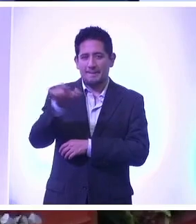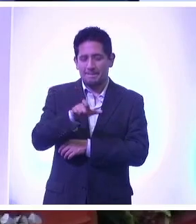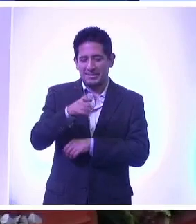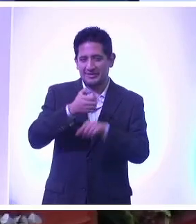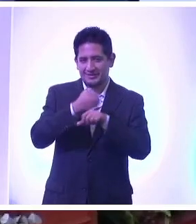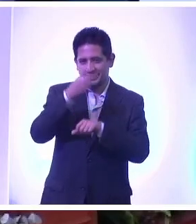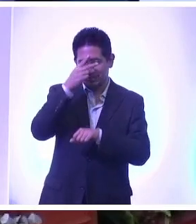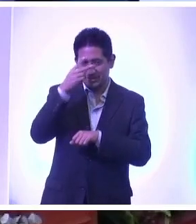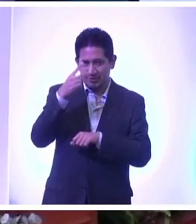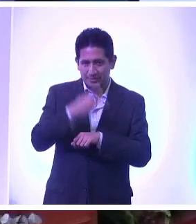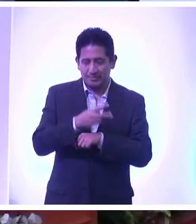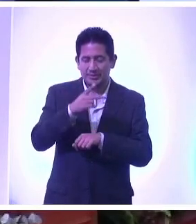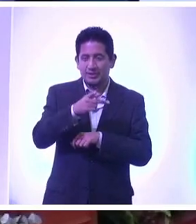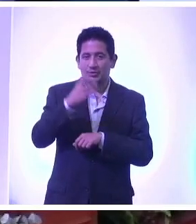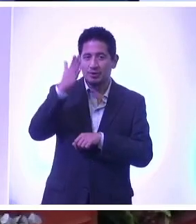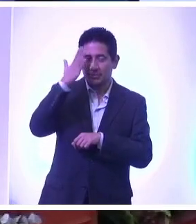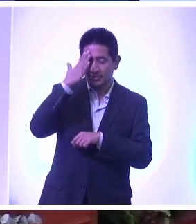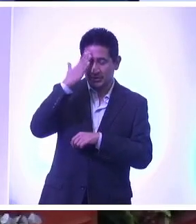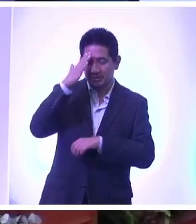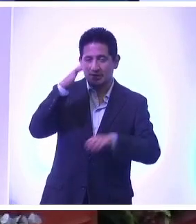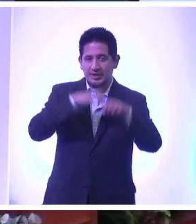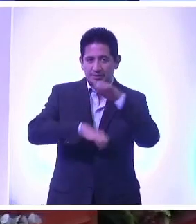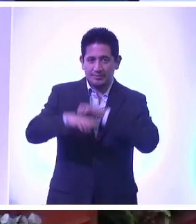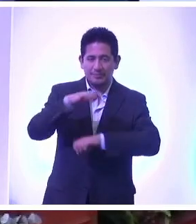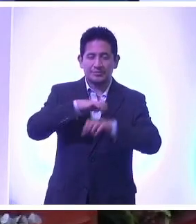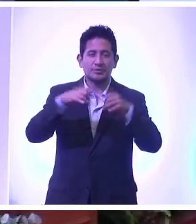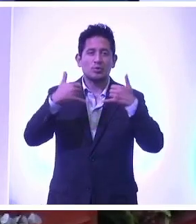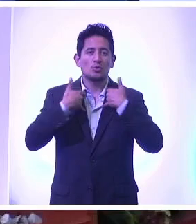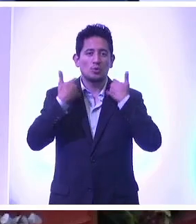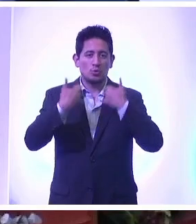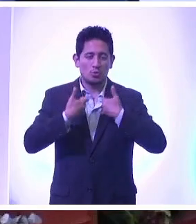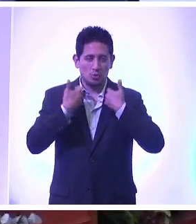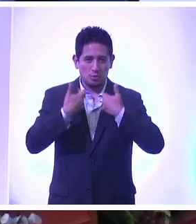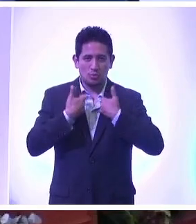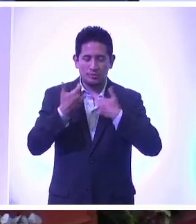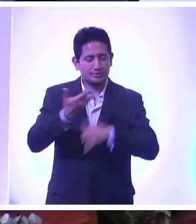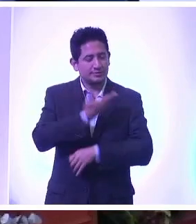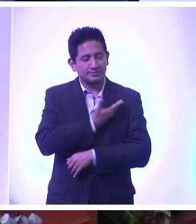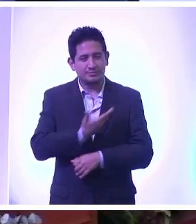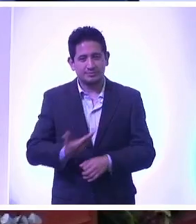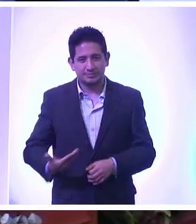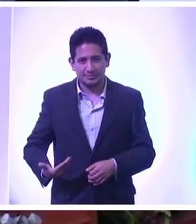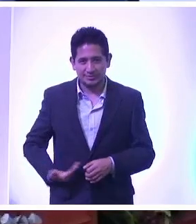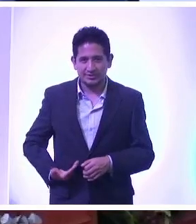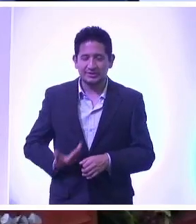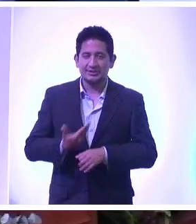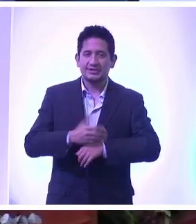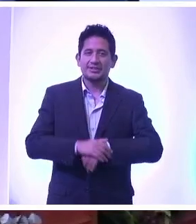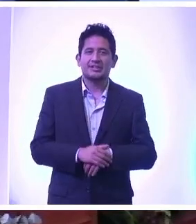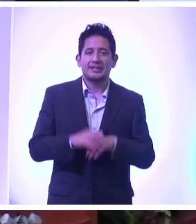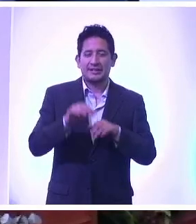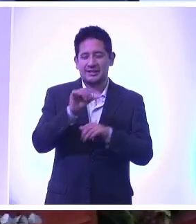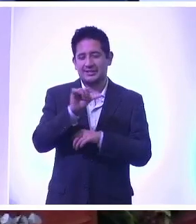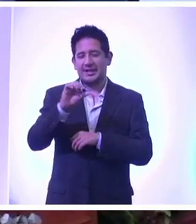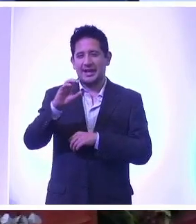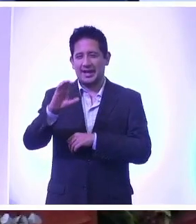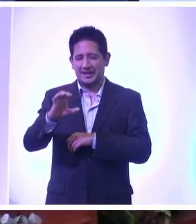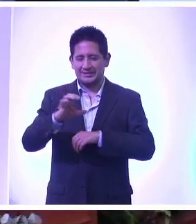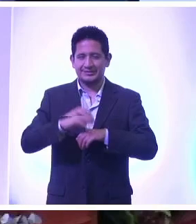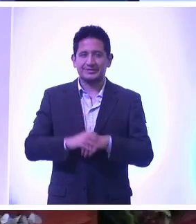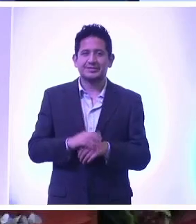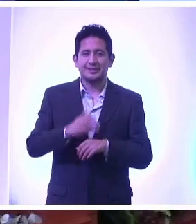empresarios jóvenes consejo patronal del Estado de México presidente de alteya AC presidente